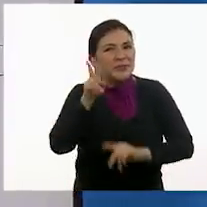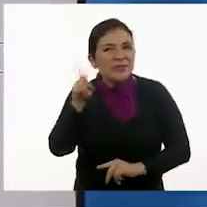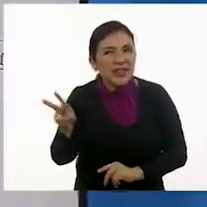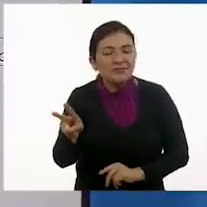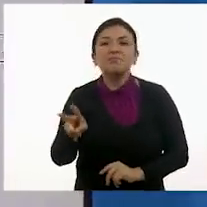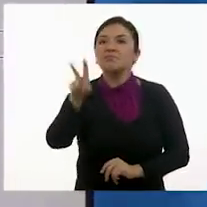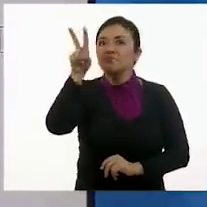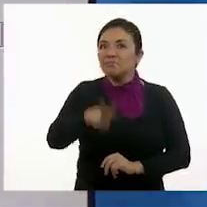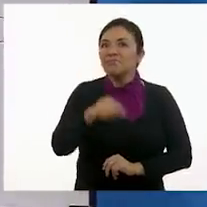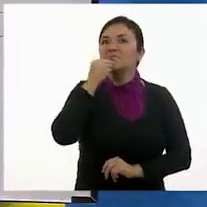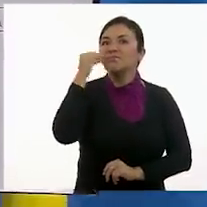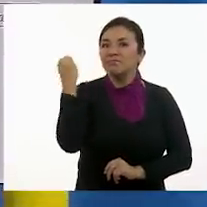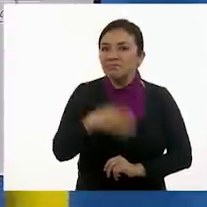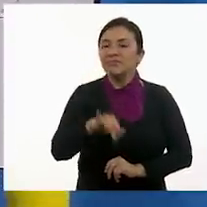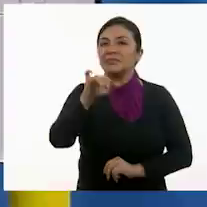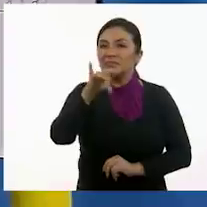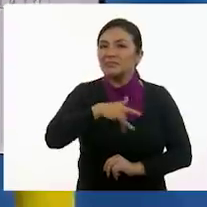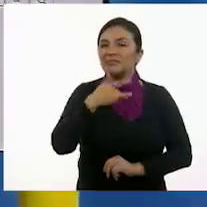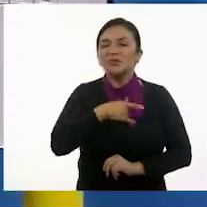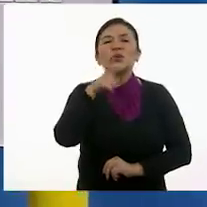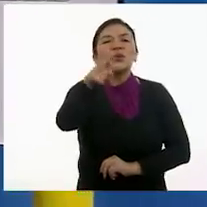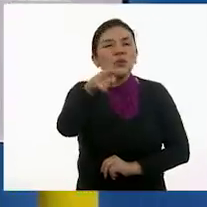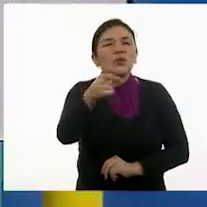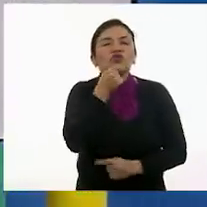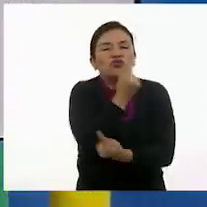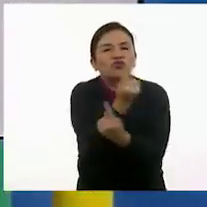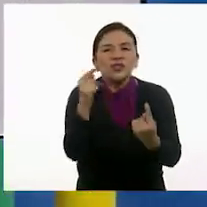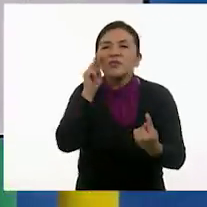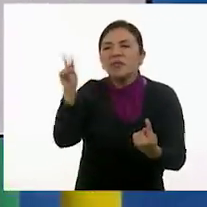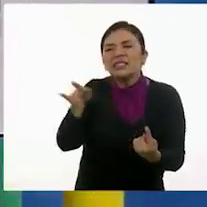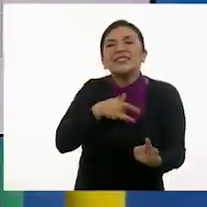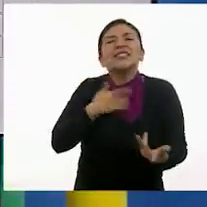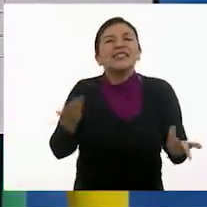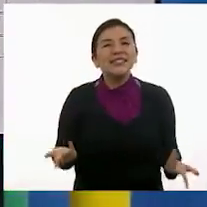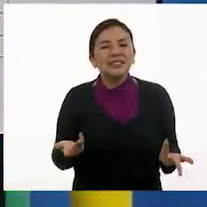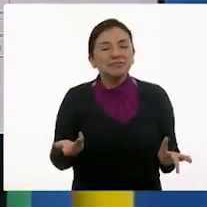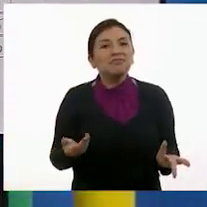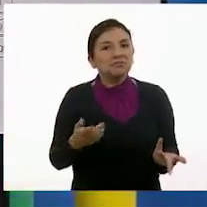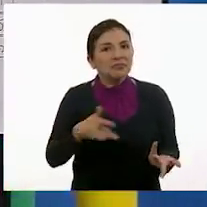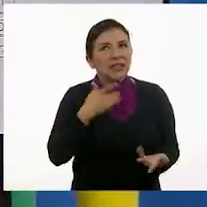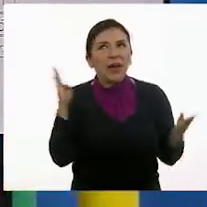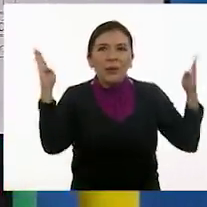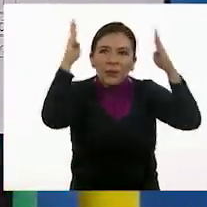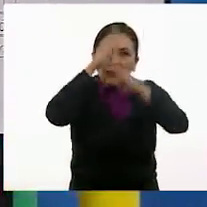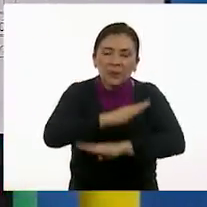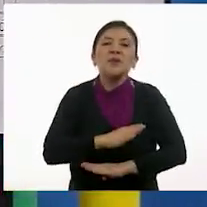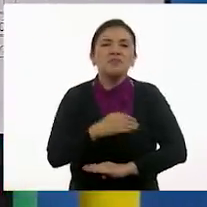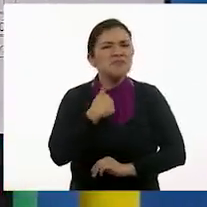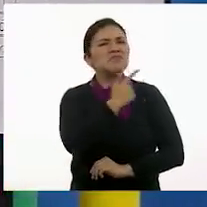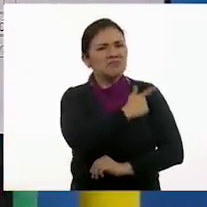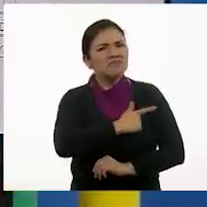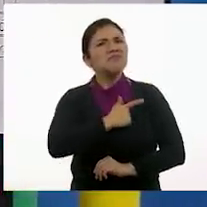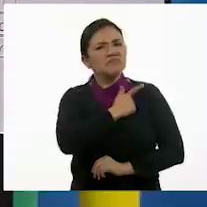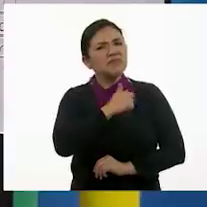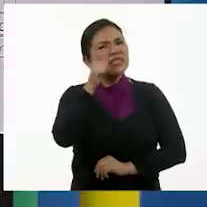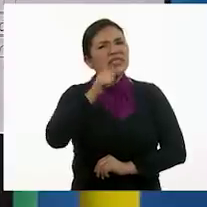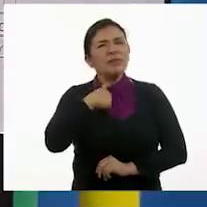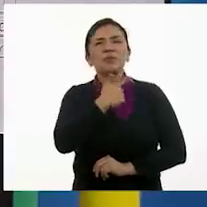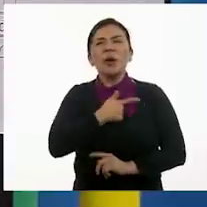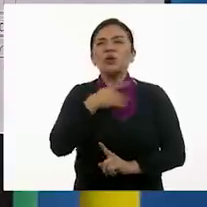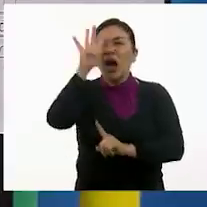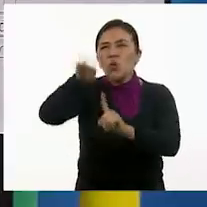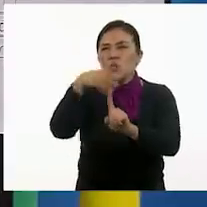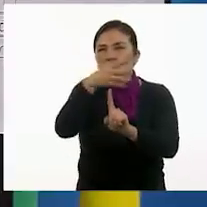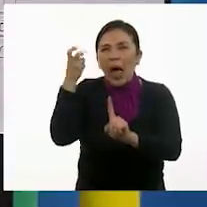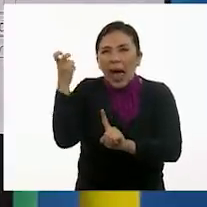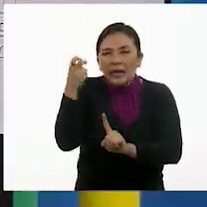Muy padre, maestra. Muy padre, ¿verdad? ¿Y en sus casas increíble, qué les pareció? Muy entretenida. A mí me gustó. A mí siempre me gusta resolver